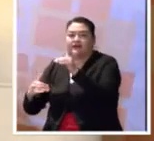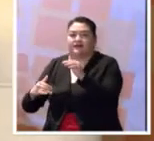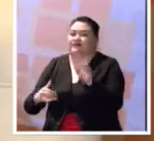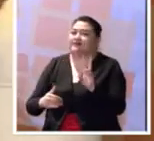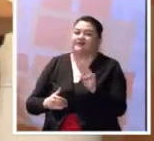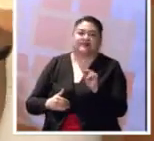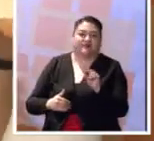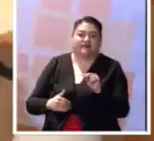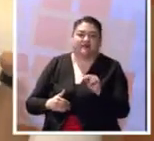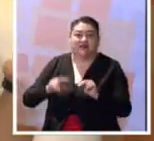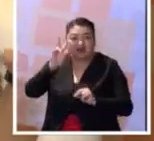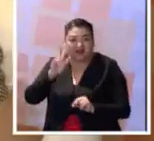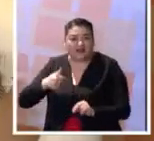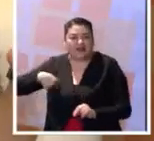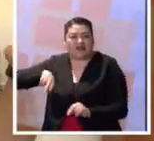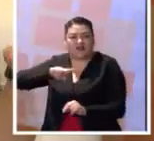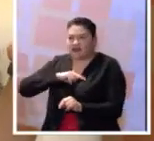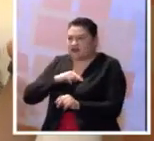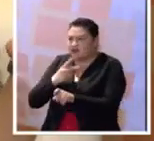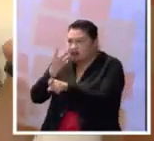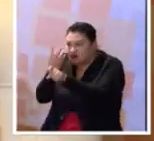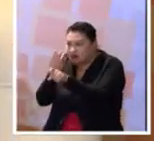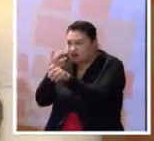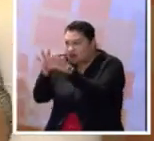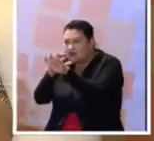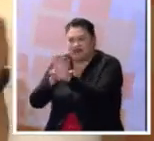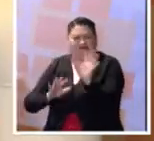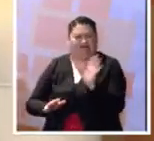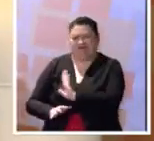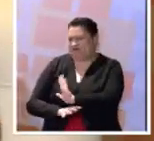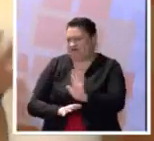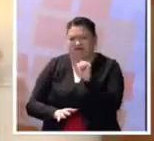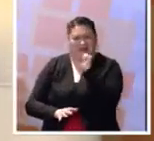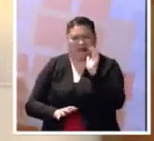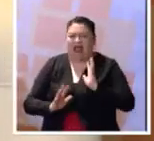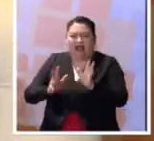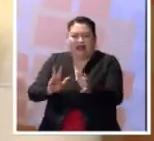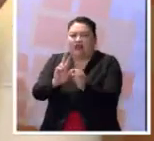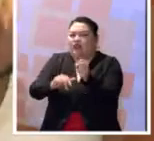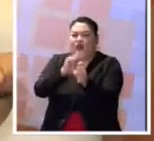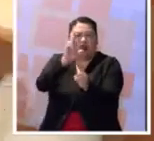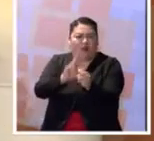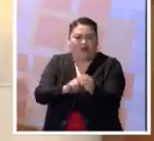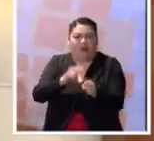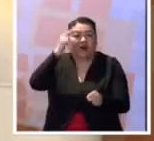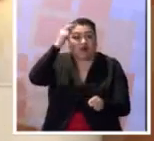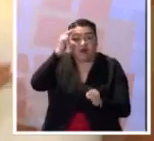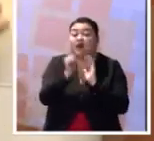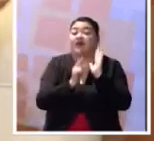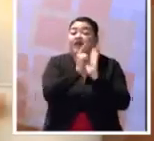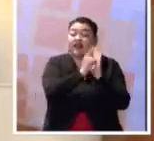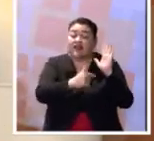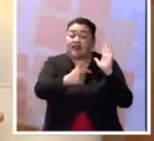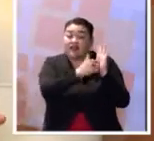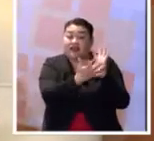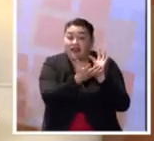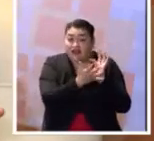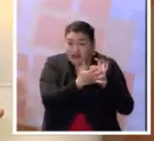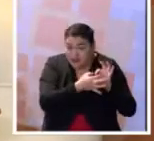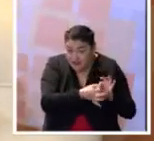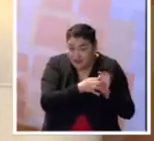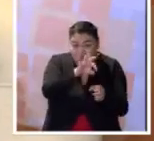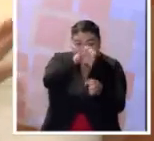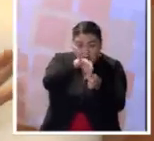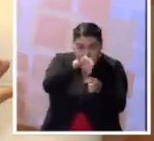sentencia ni siquiera tiene un ajuste por razón de género. Tiene un corrimiento normal del procedimiento conforme a la aplicación de la ley estrictamente